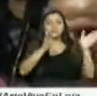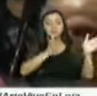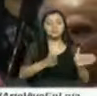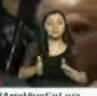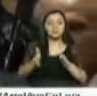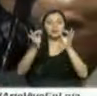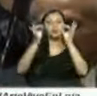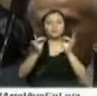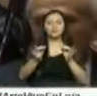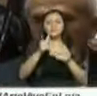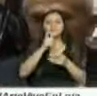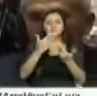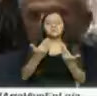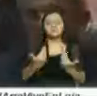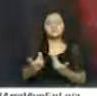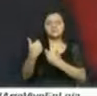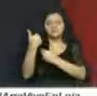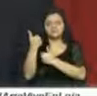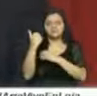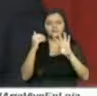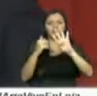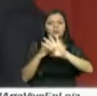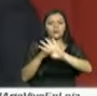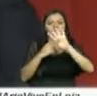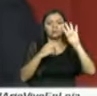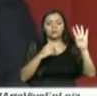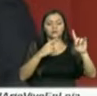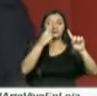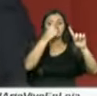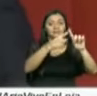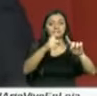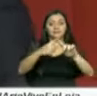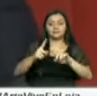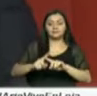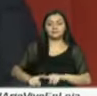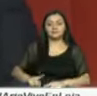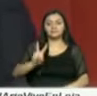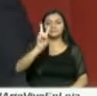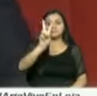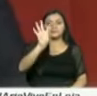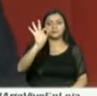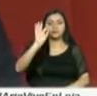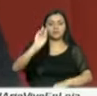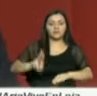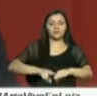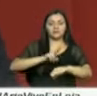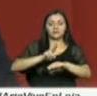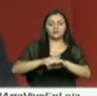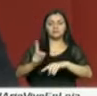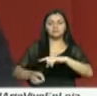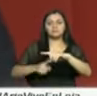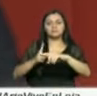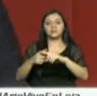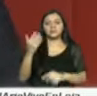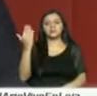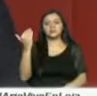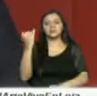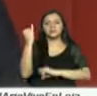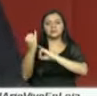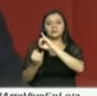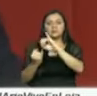oficial incluye 44 espectáculos, 29 nacionales y 15